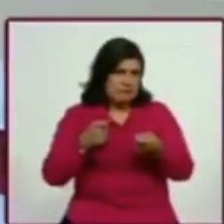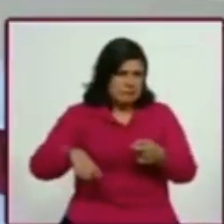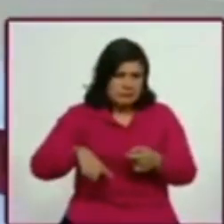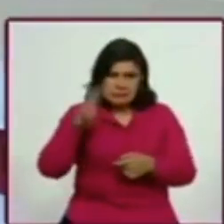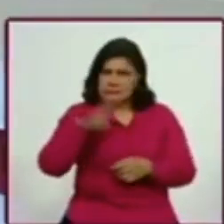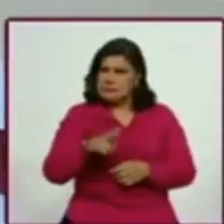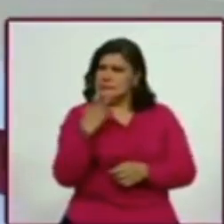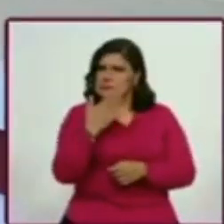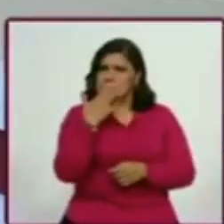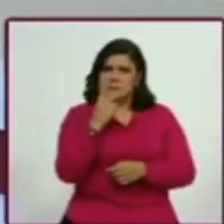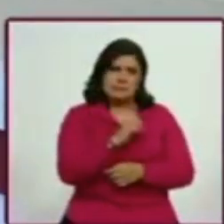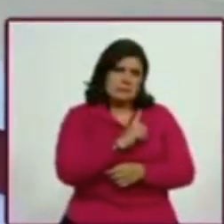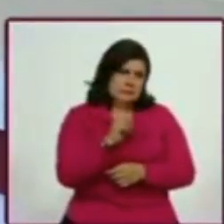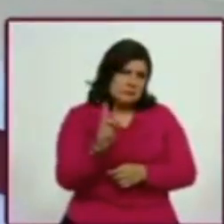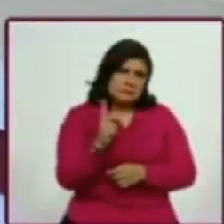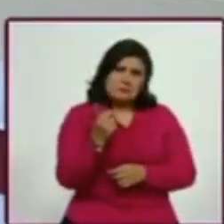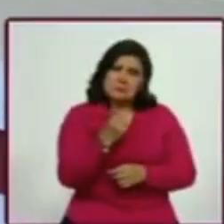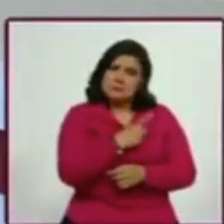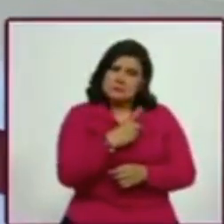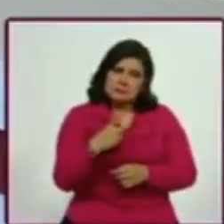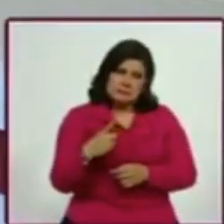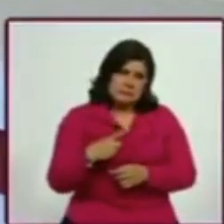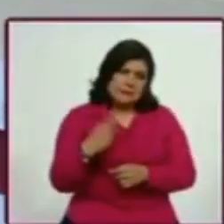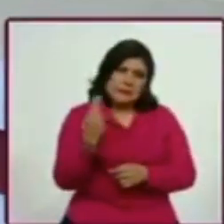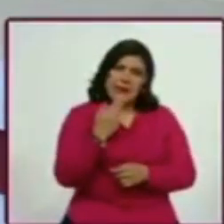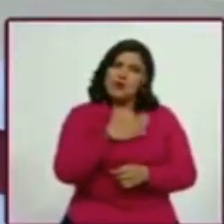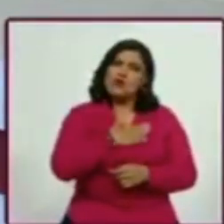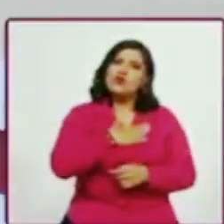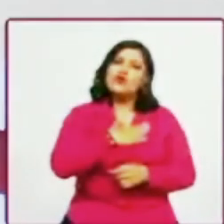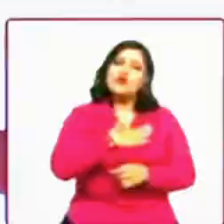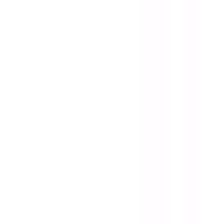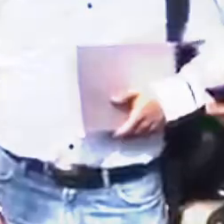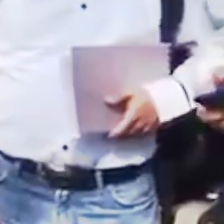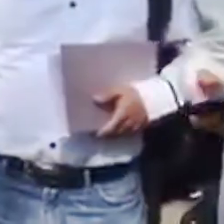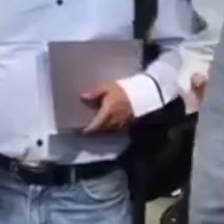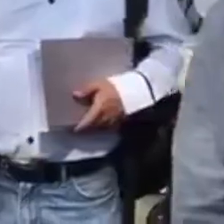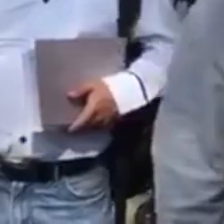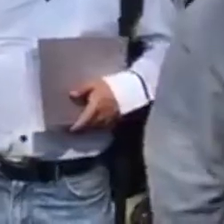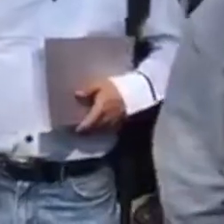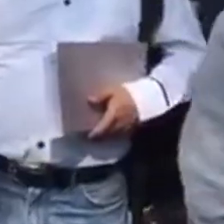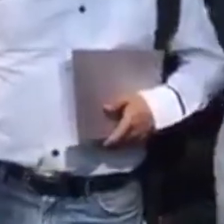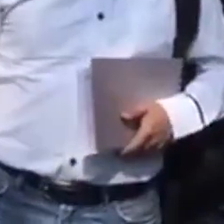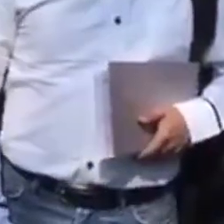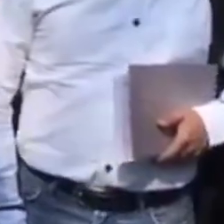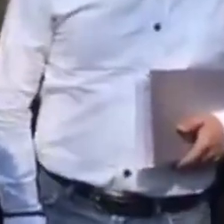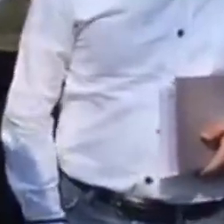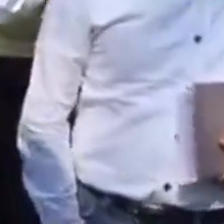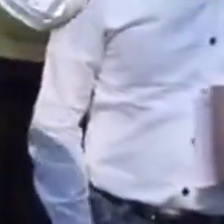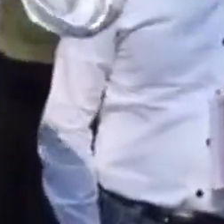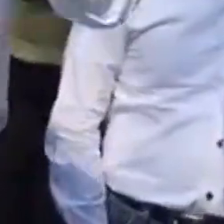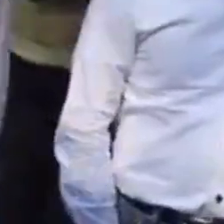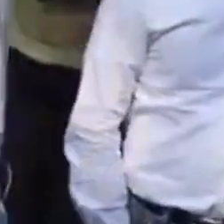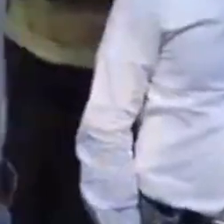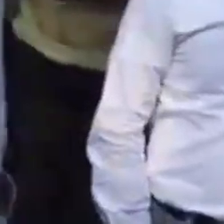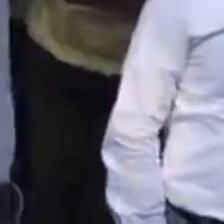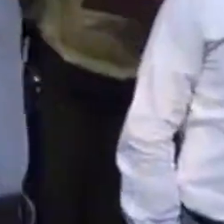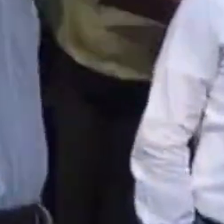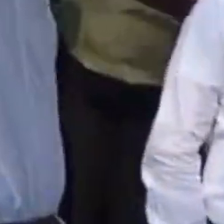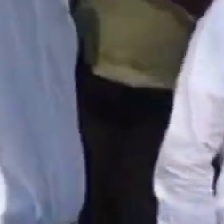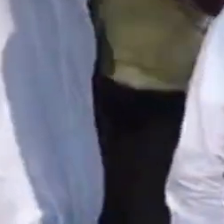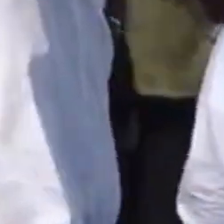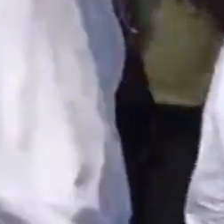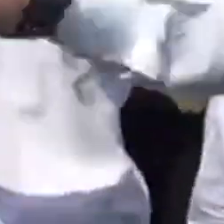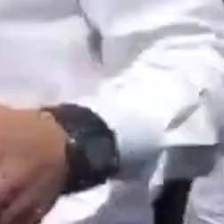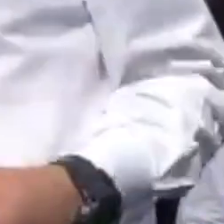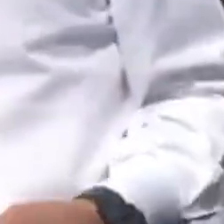no entres en la política, no vas a tener éxito profesional. El aspirante del PRI a la jefatura de gobierno,